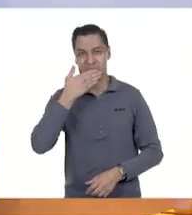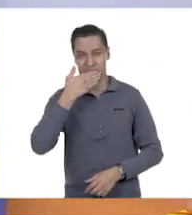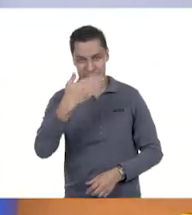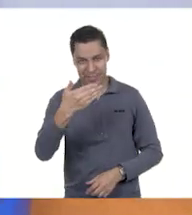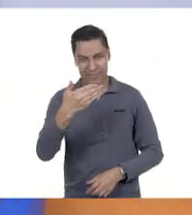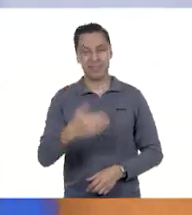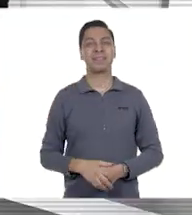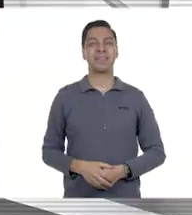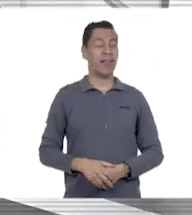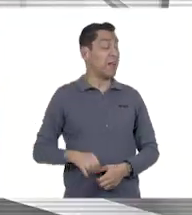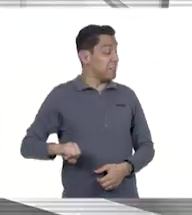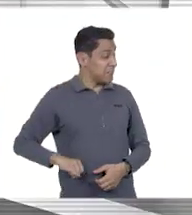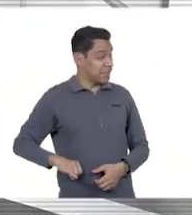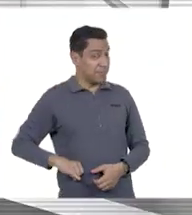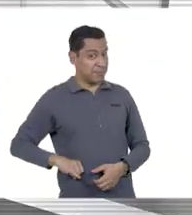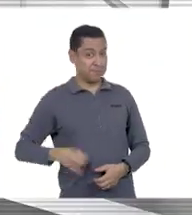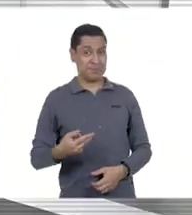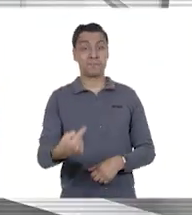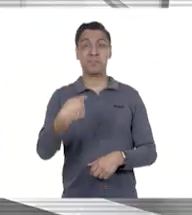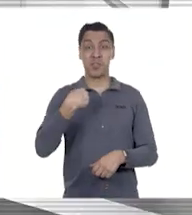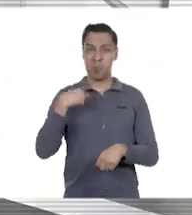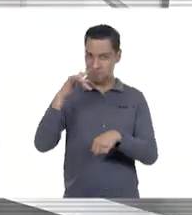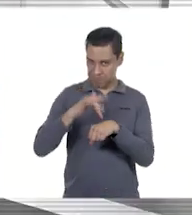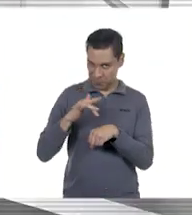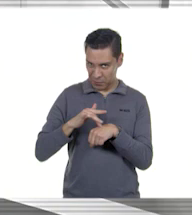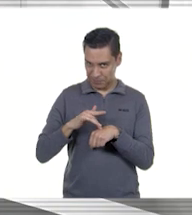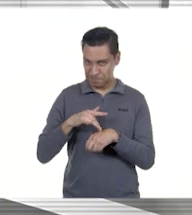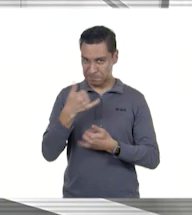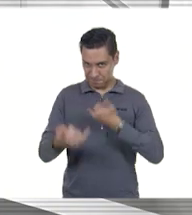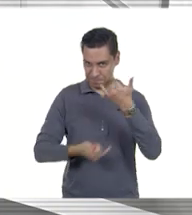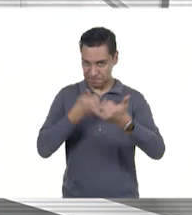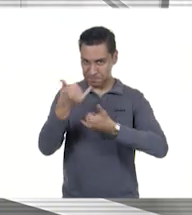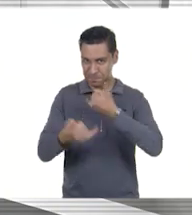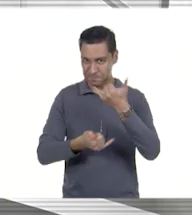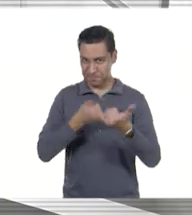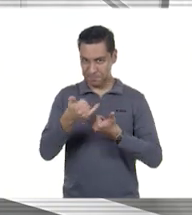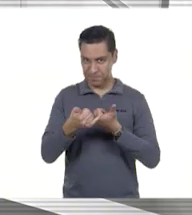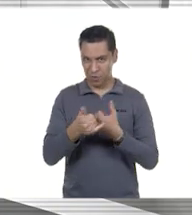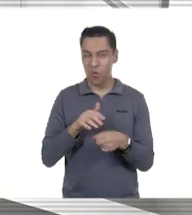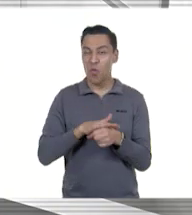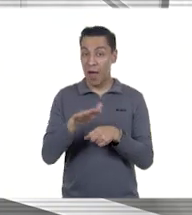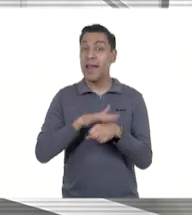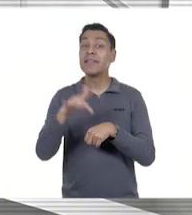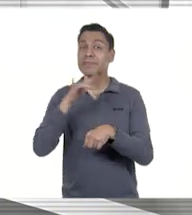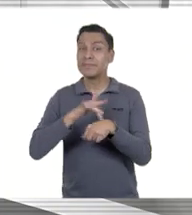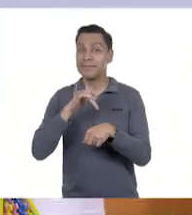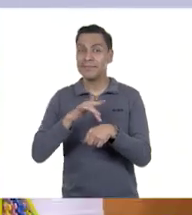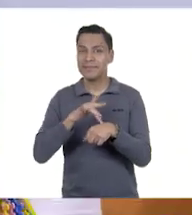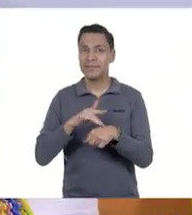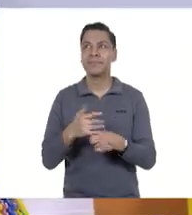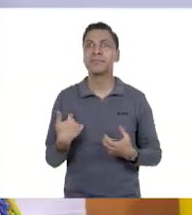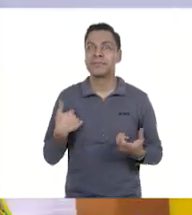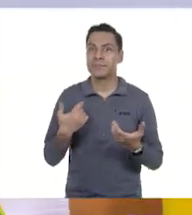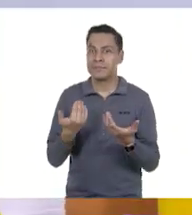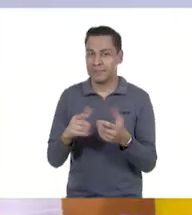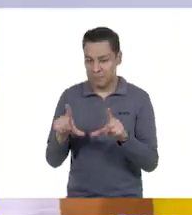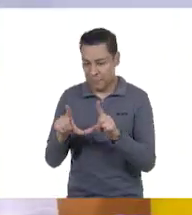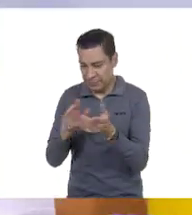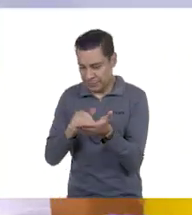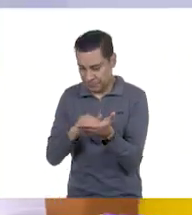muy interesante. Es mi turno. ¿Qué me tocará? Vamos a ver, que me toque algo bueno. No lo